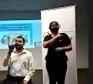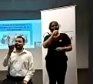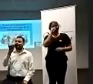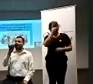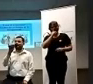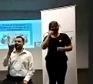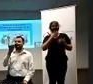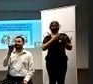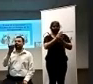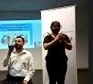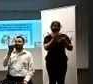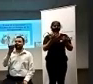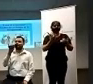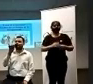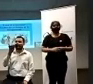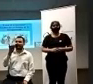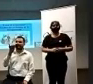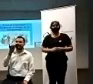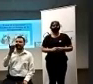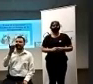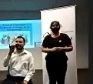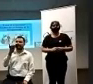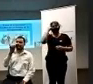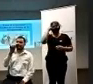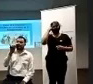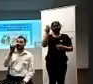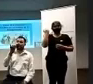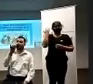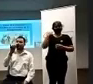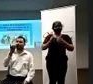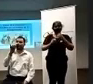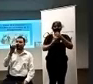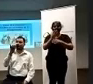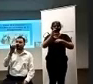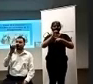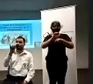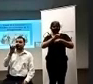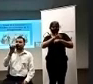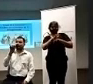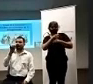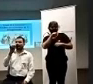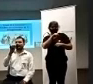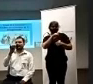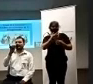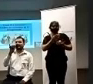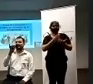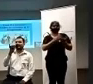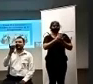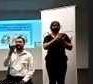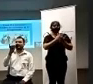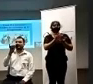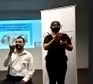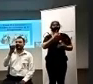la pandemia sirva para mejorar la accesibilidad de todos los servicios que tenemos. Yo tenía una esperanza de que